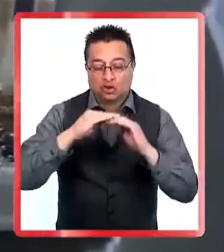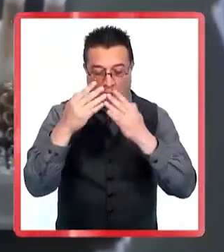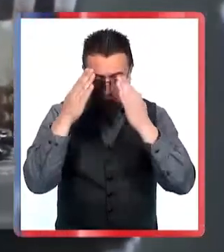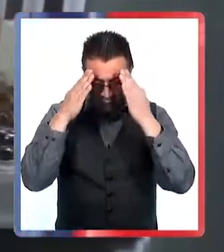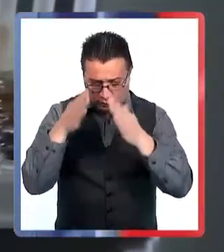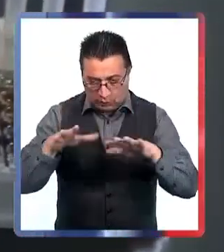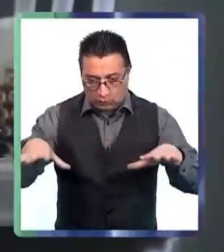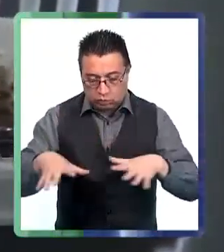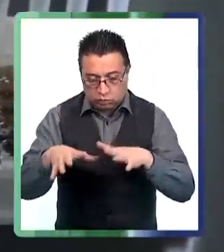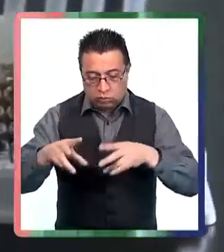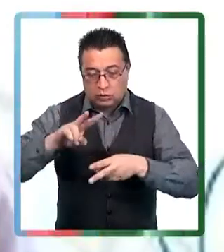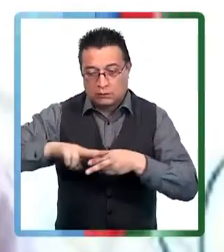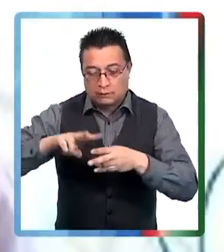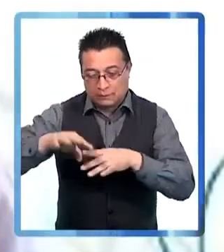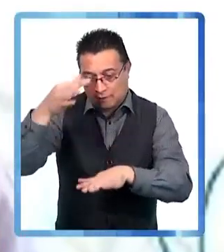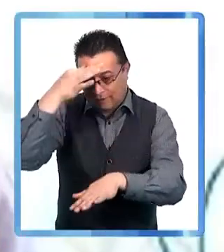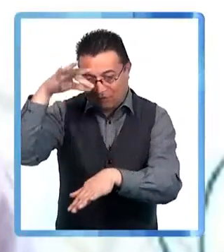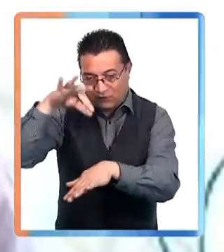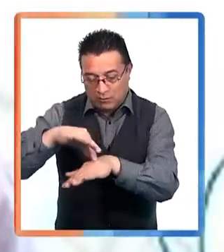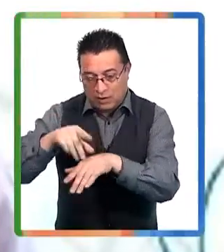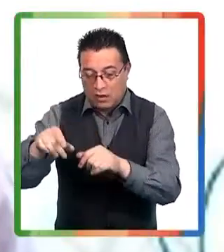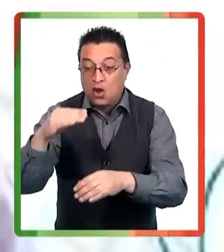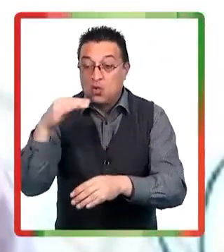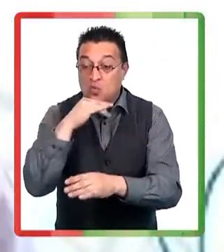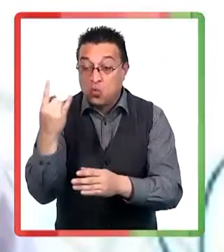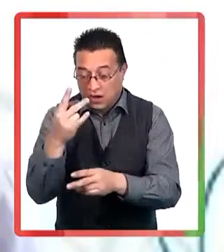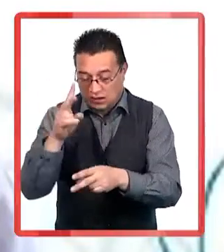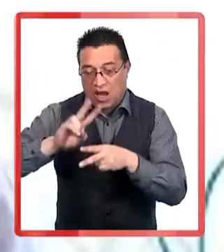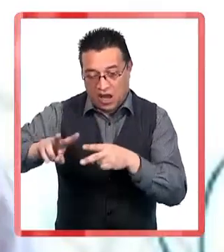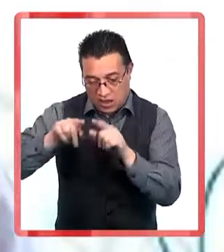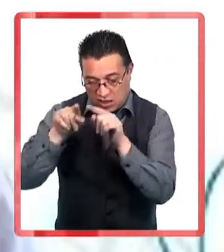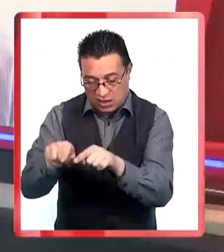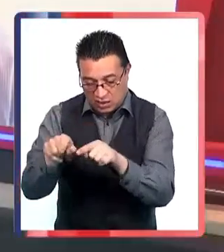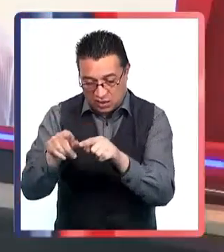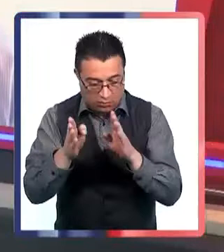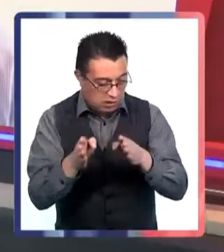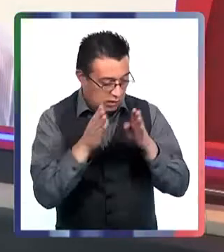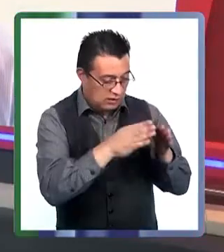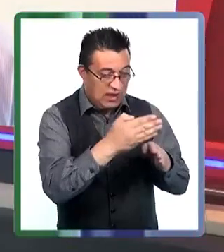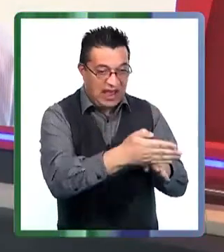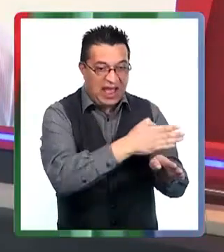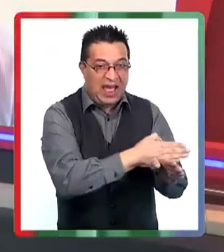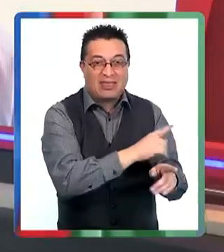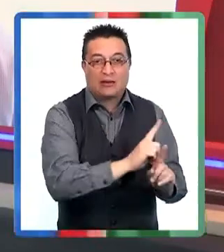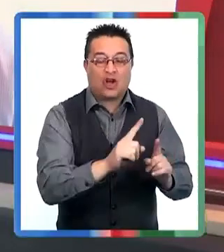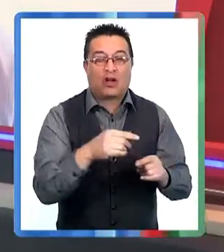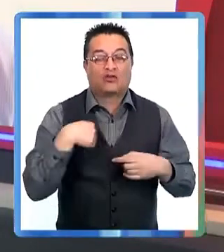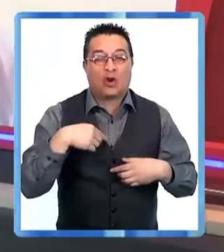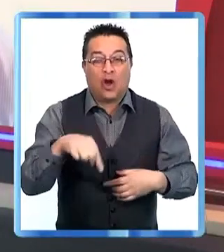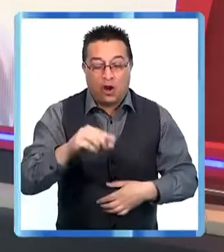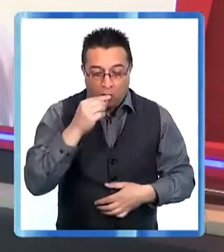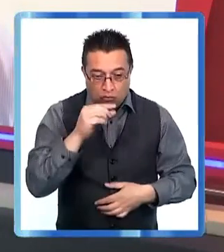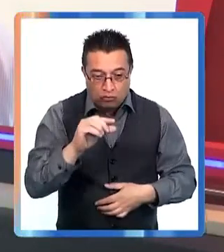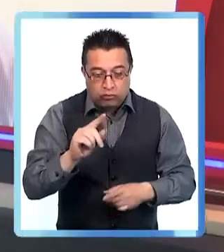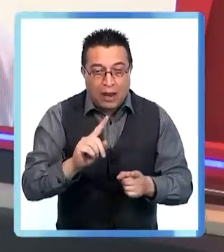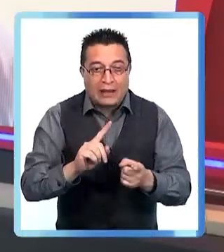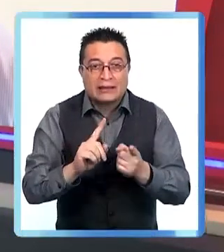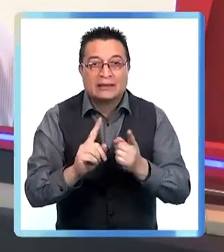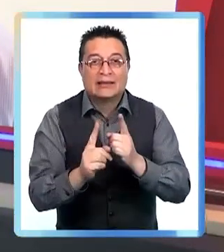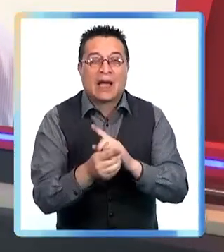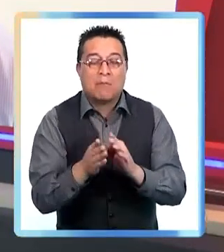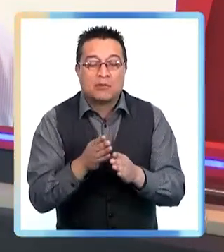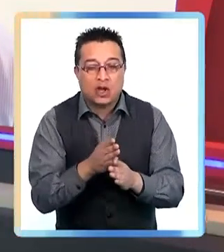todos los esfuerzos en resolver enfermedades, en resolver urgencias, ¿no es cierto? Nosotros estamos recién transitando en una